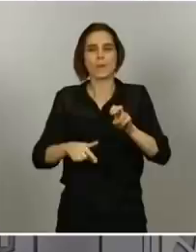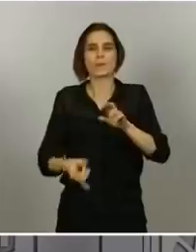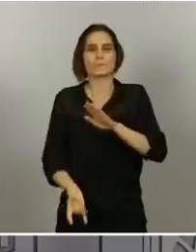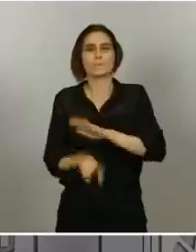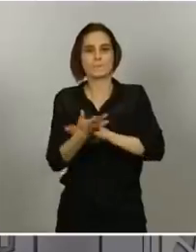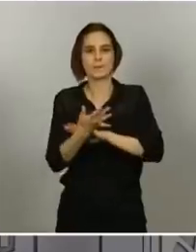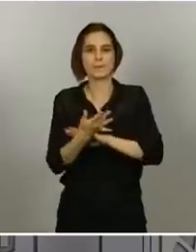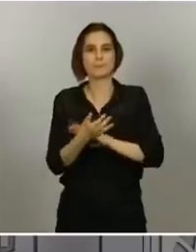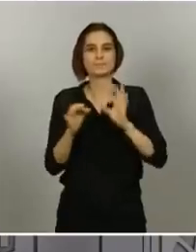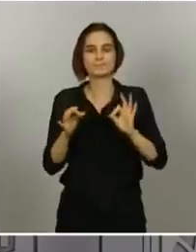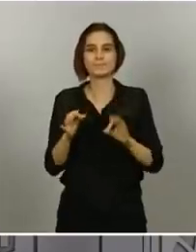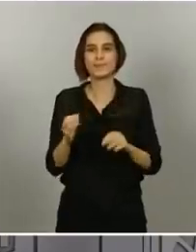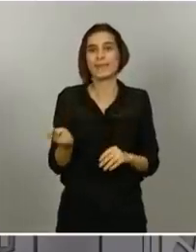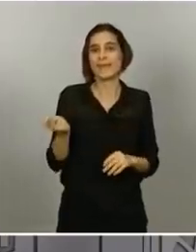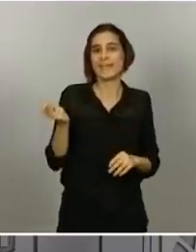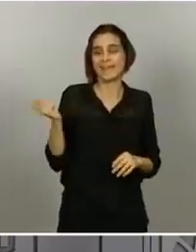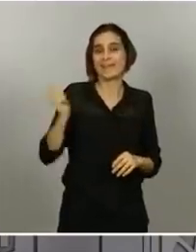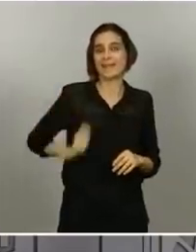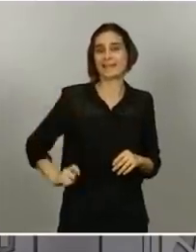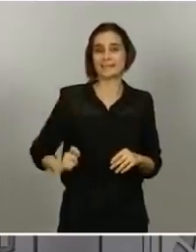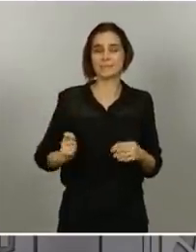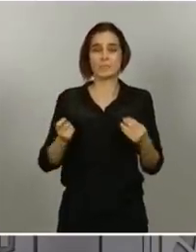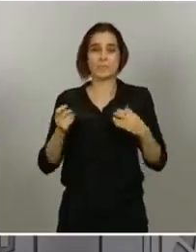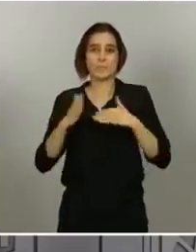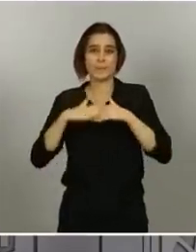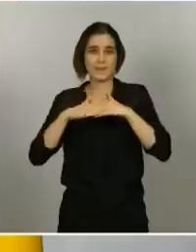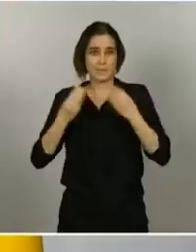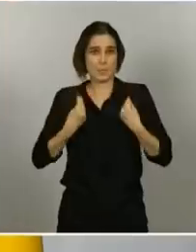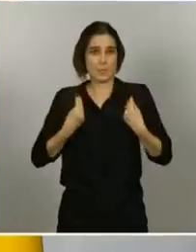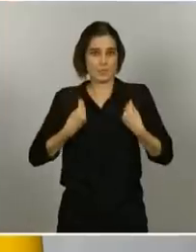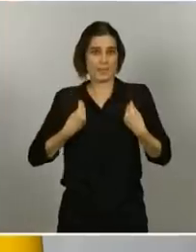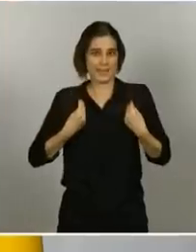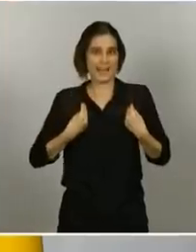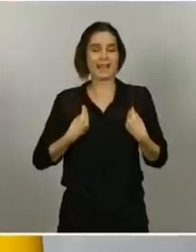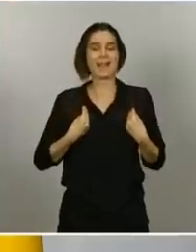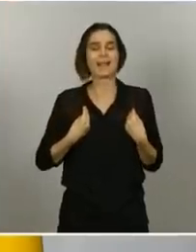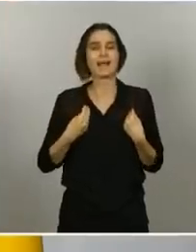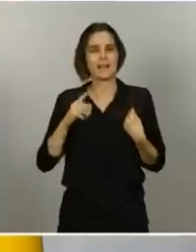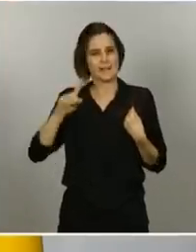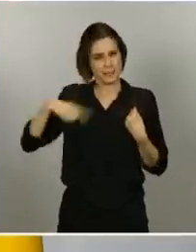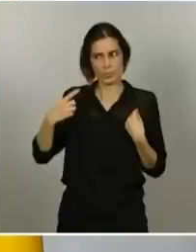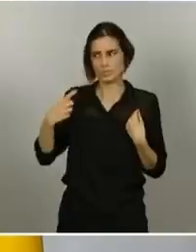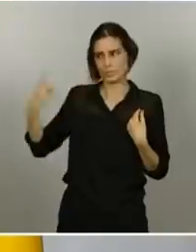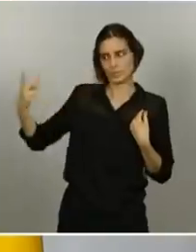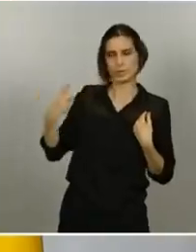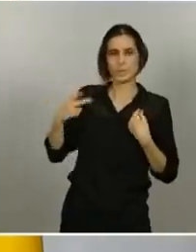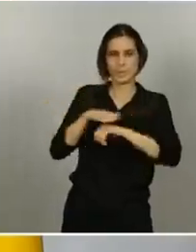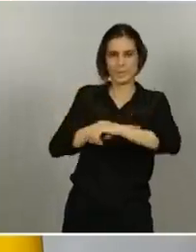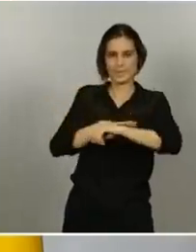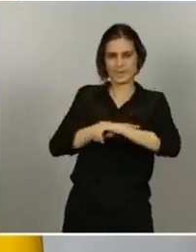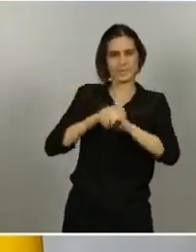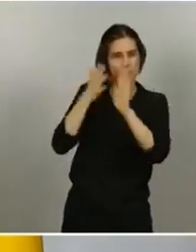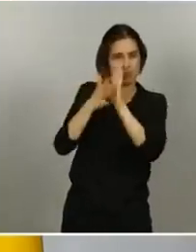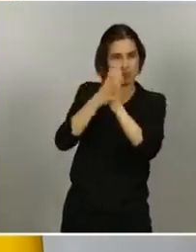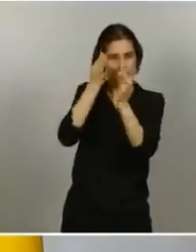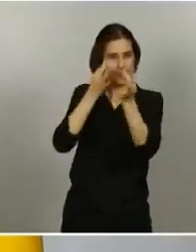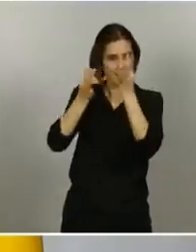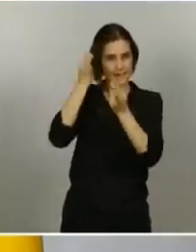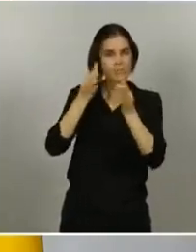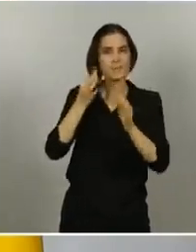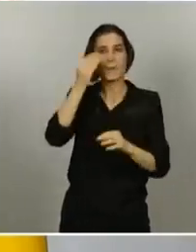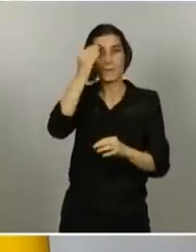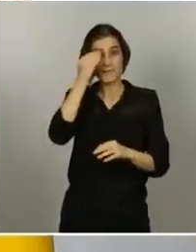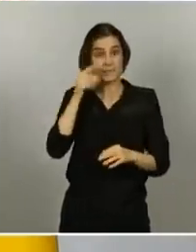alcance e detalles explicaremos a continuación o ministro de Inclusión e eu, que creo que podemos calificar como o maior